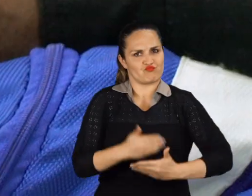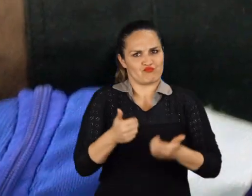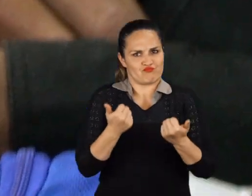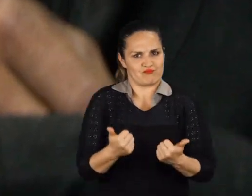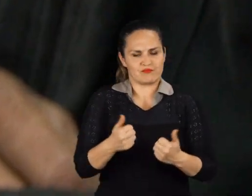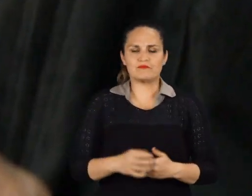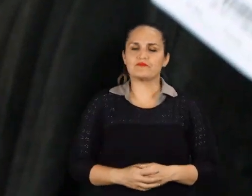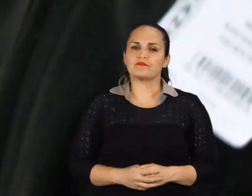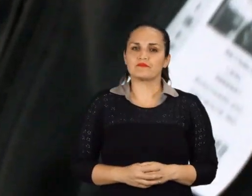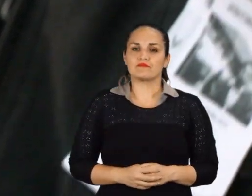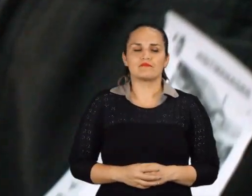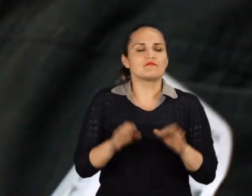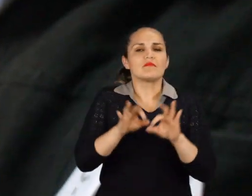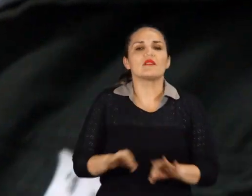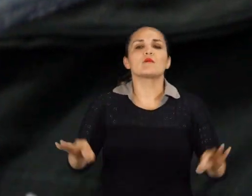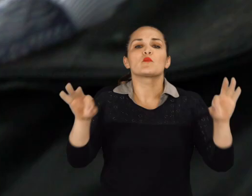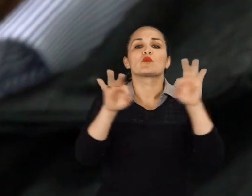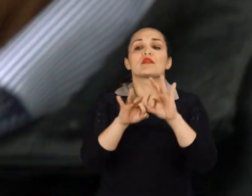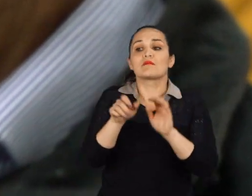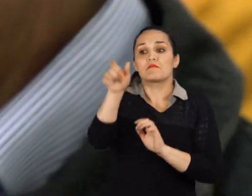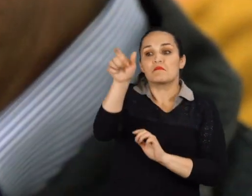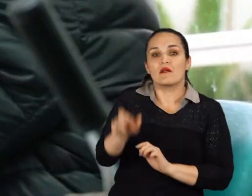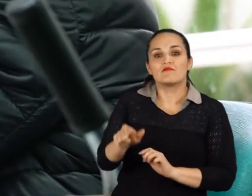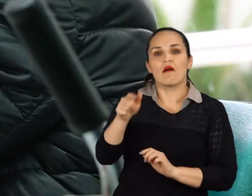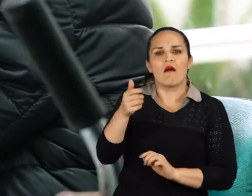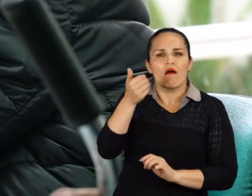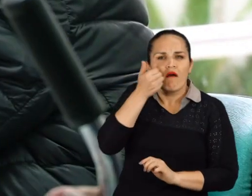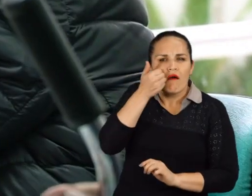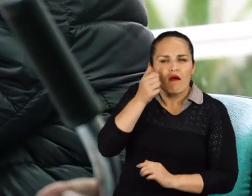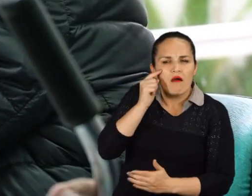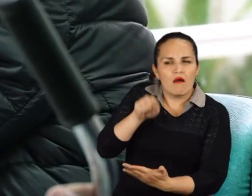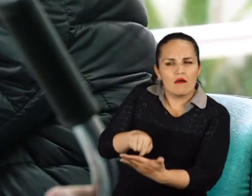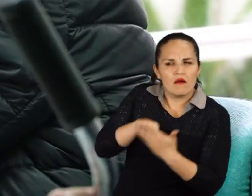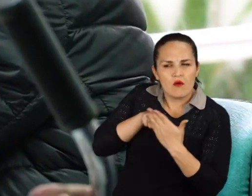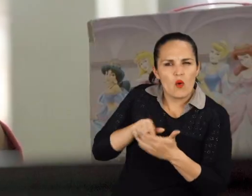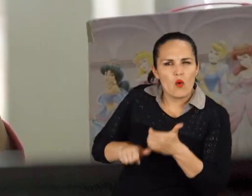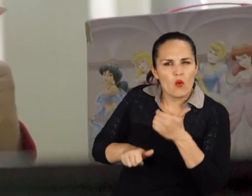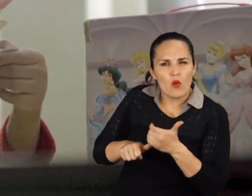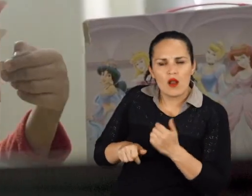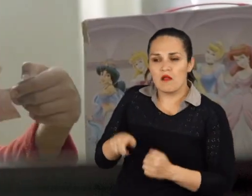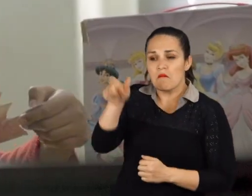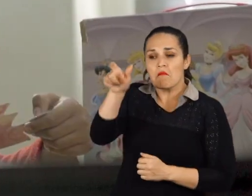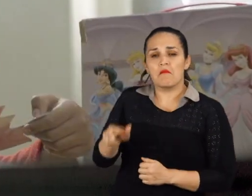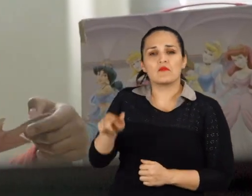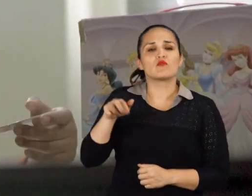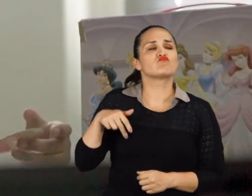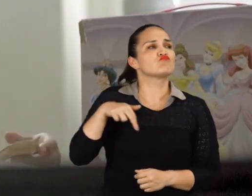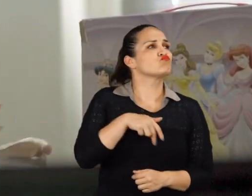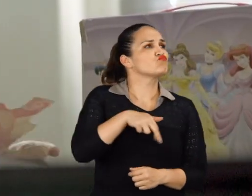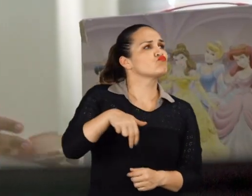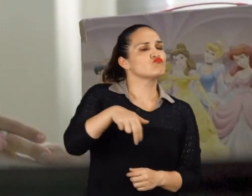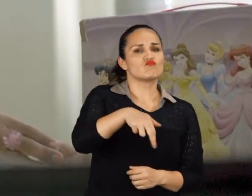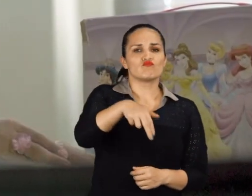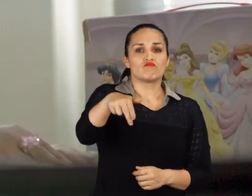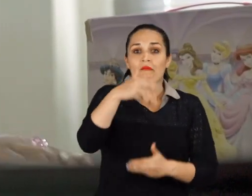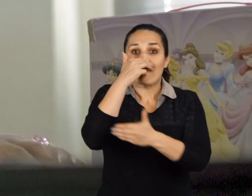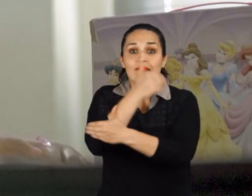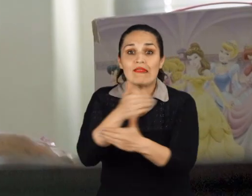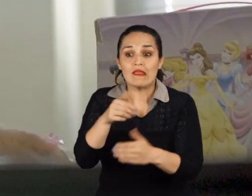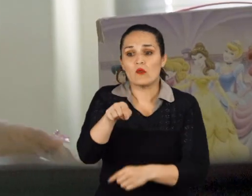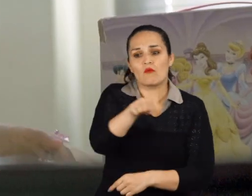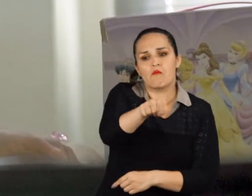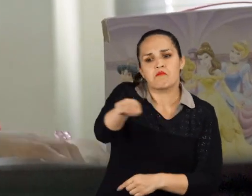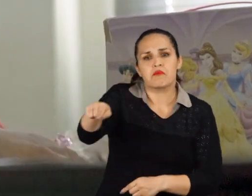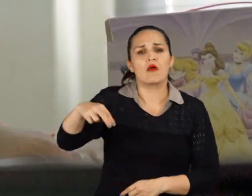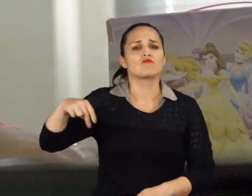vez el paciente tiene unos síntomas, he dicho en otras oportunidades, un niño que tiene un dolor que se localiza en una